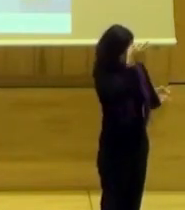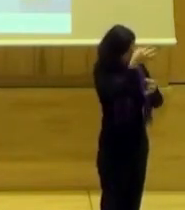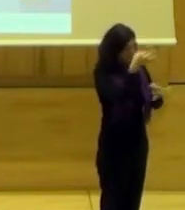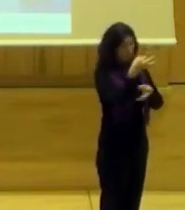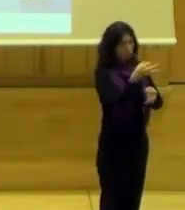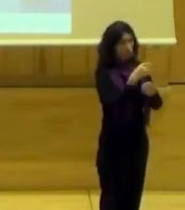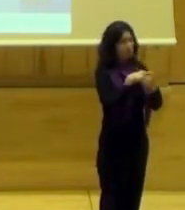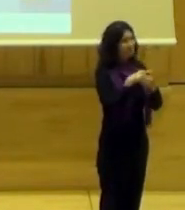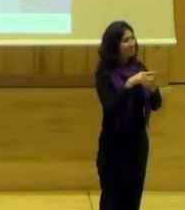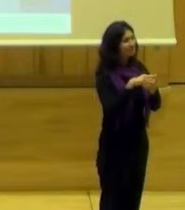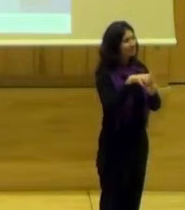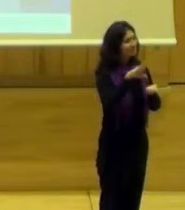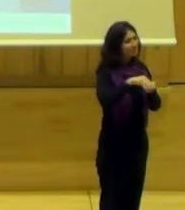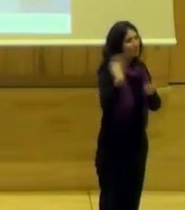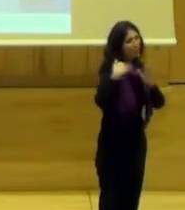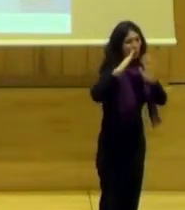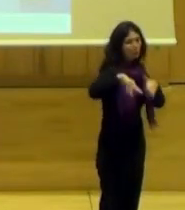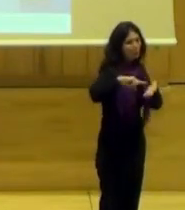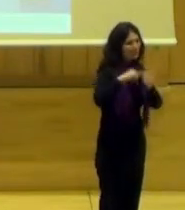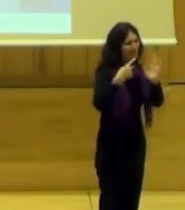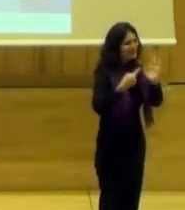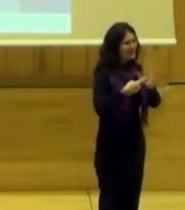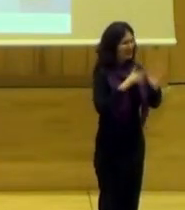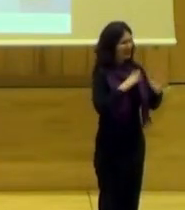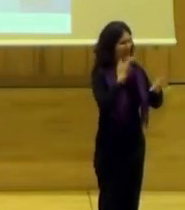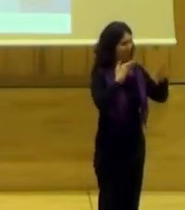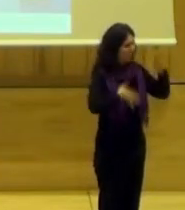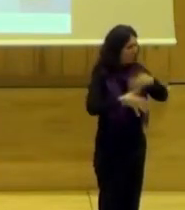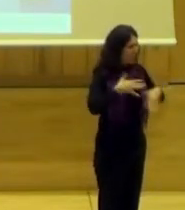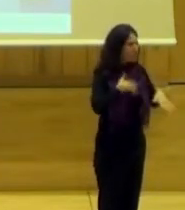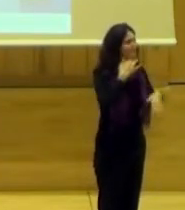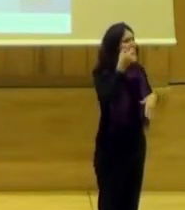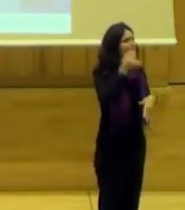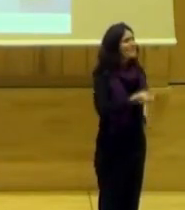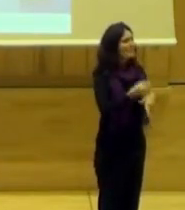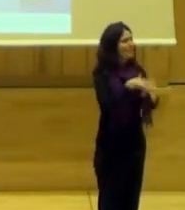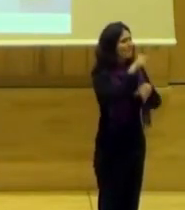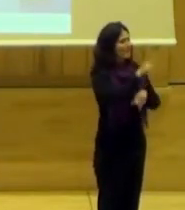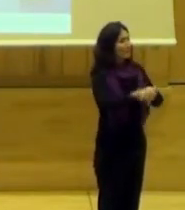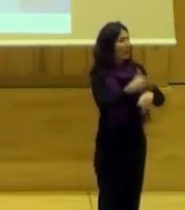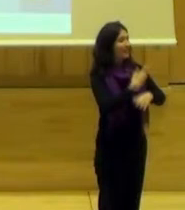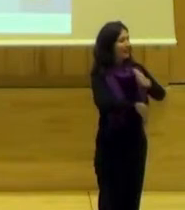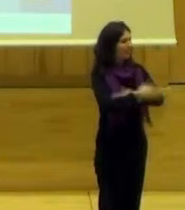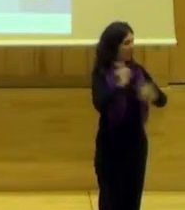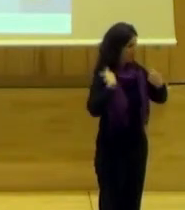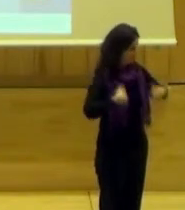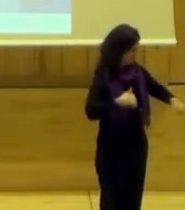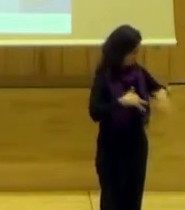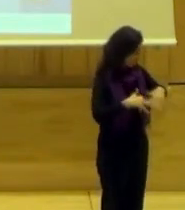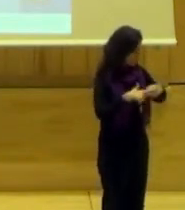detalle, desde lo que eran las últimas técnicas en conocimiento o aproximación a personas con discapacidades